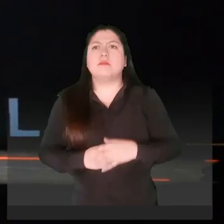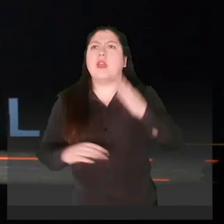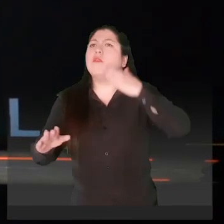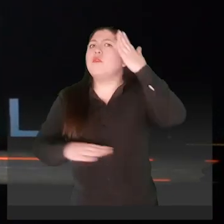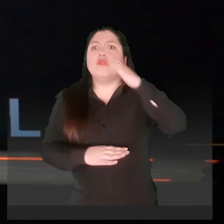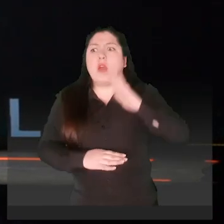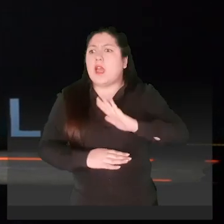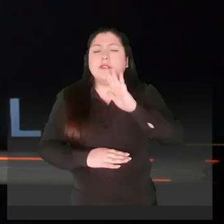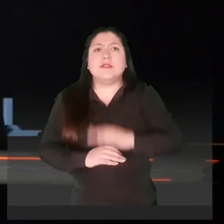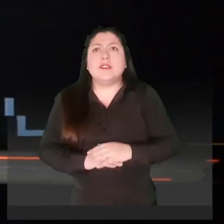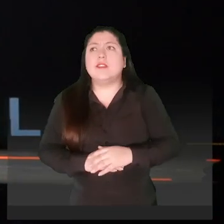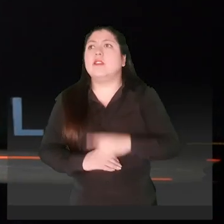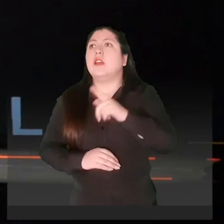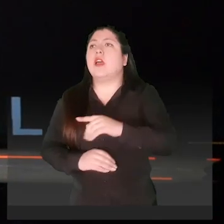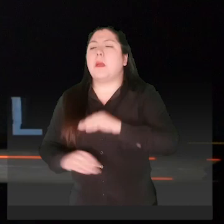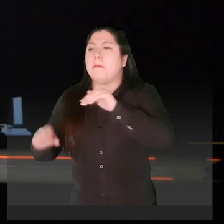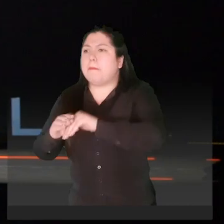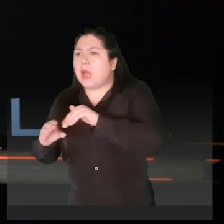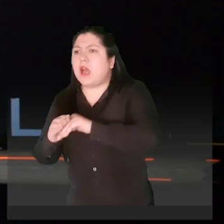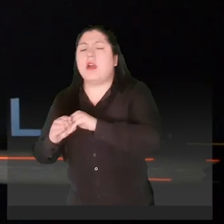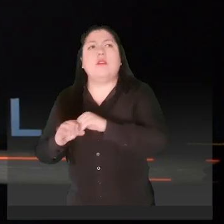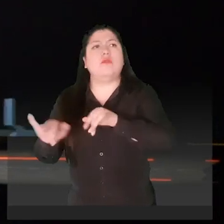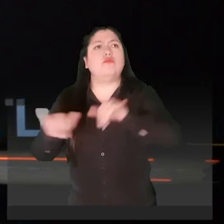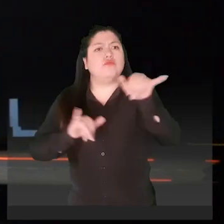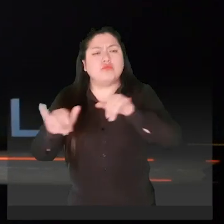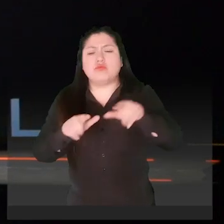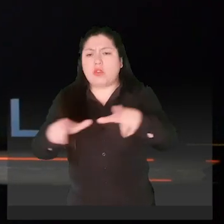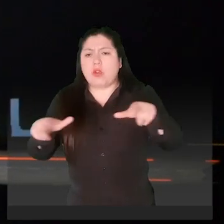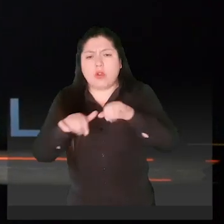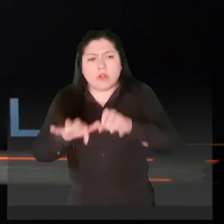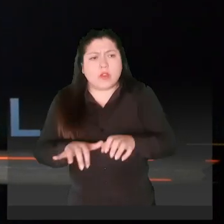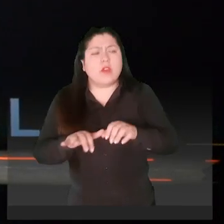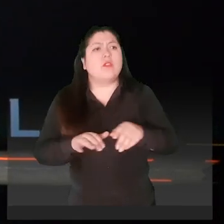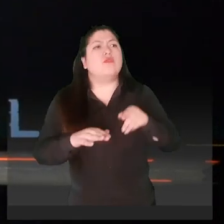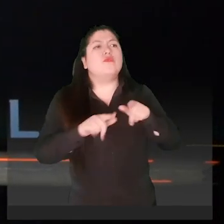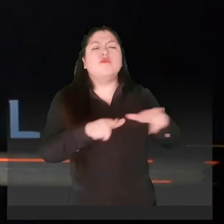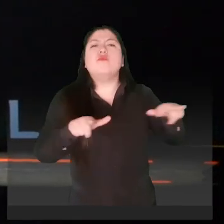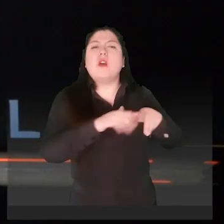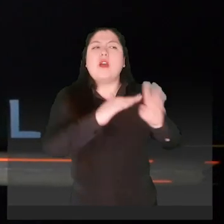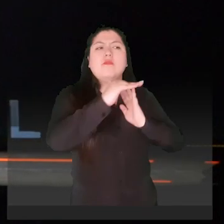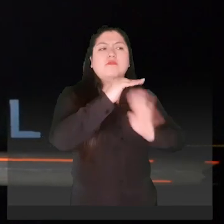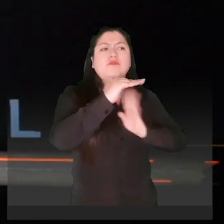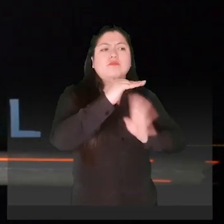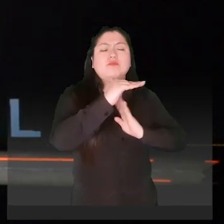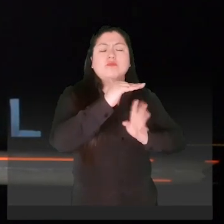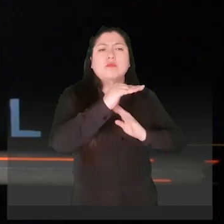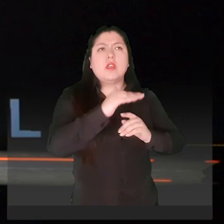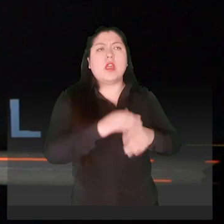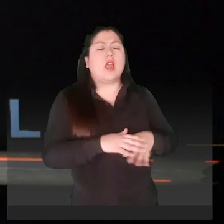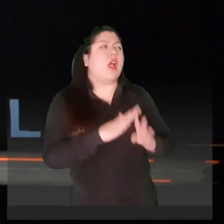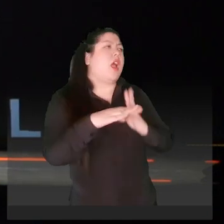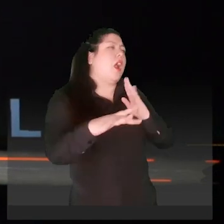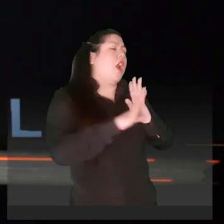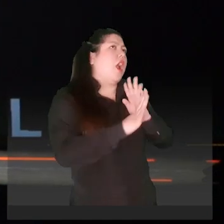se van a acabar las agencias de viajes, se van a acabar los filtros de migración y la identificación se va a hacer a través de los biométricos